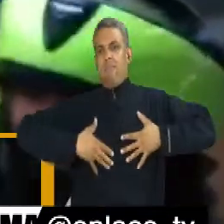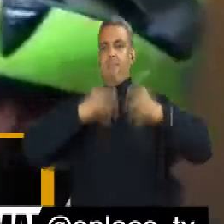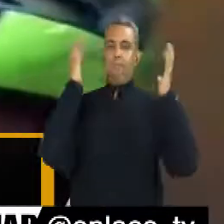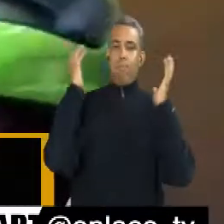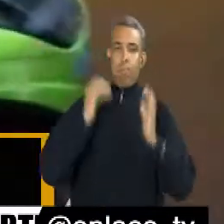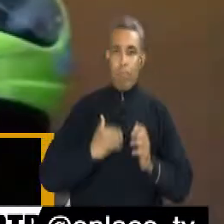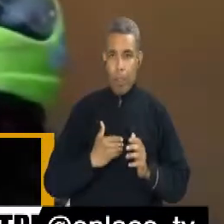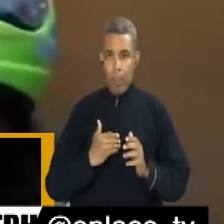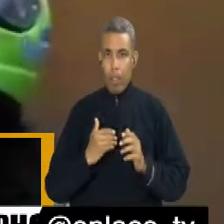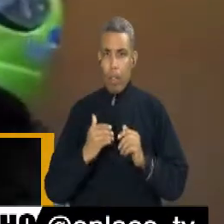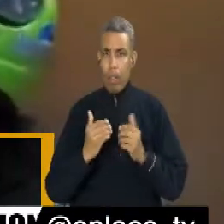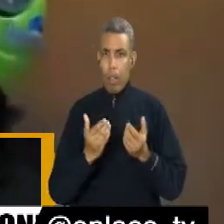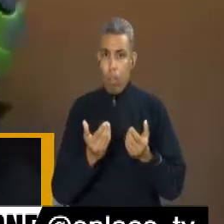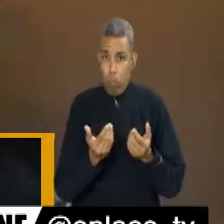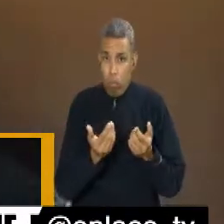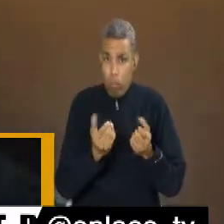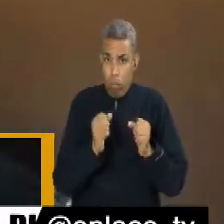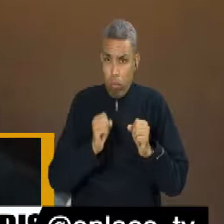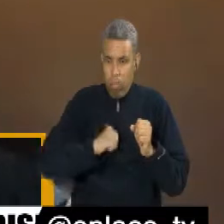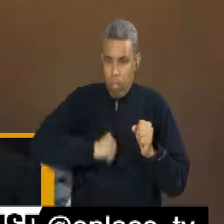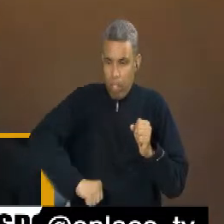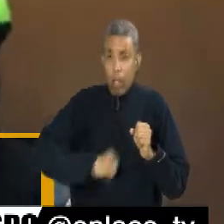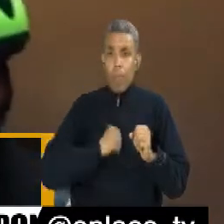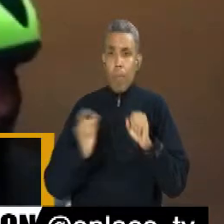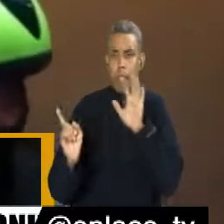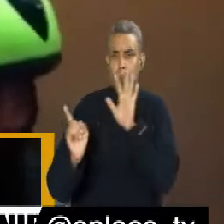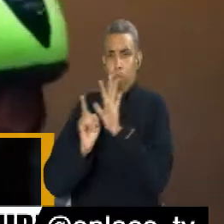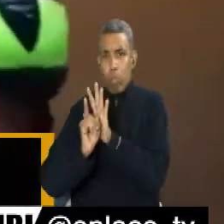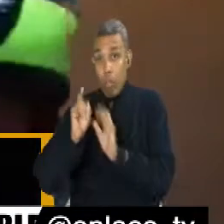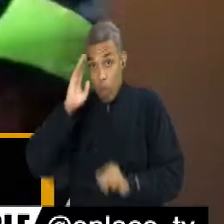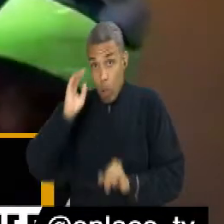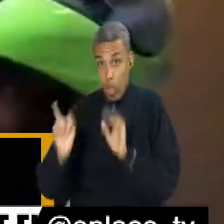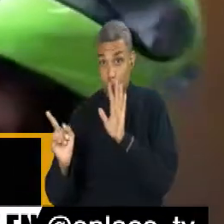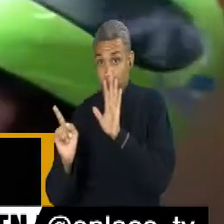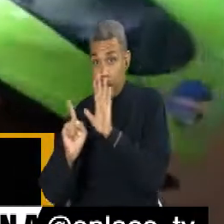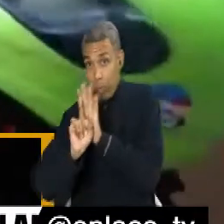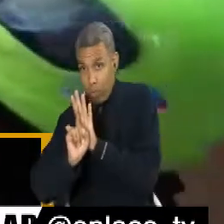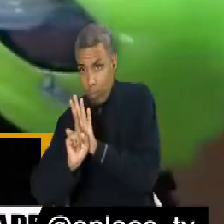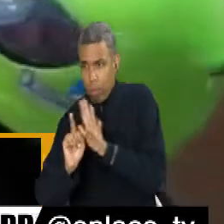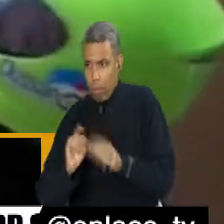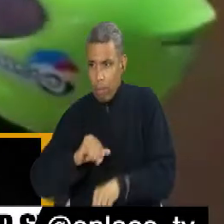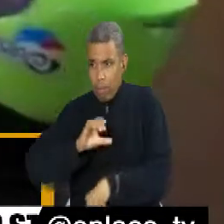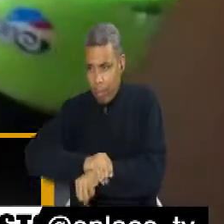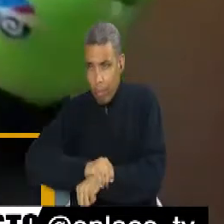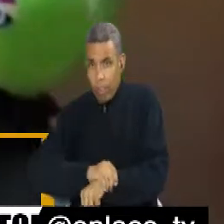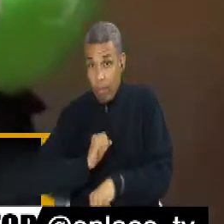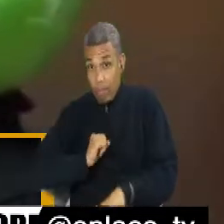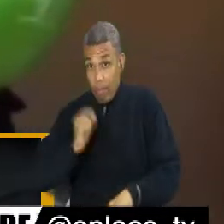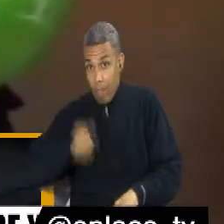la diligencia de la policía de capturar al hombre que ustedes están viendo en pantalla.